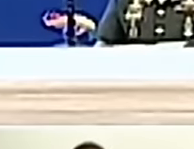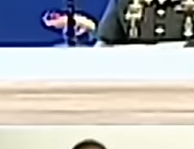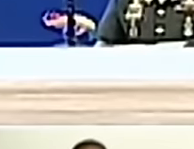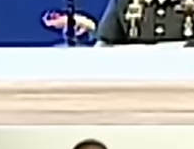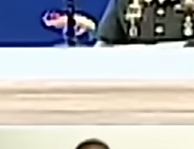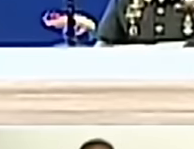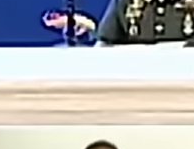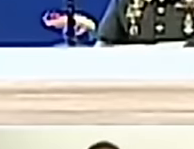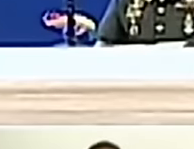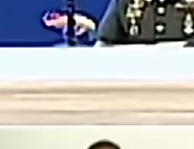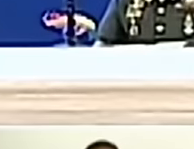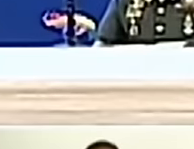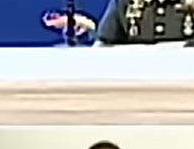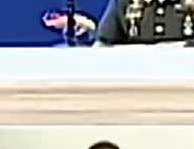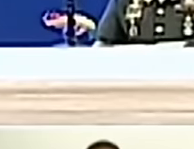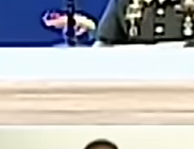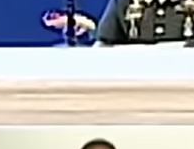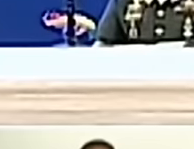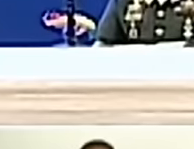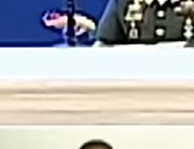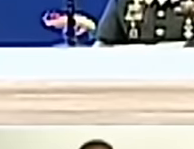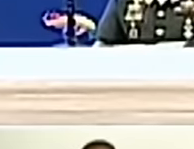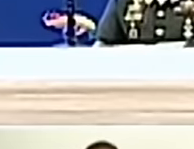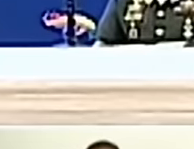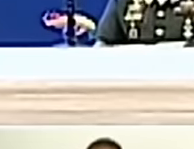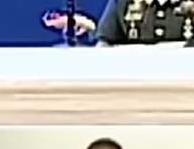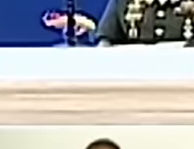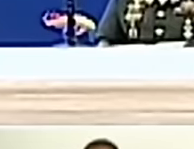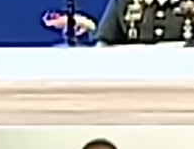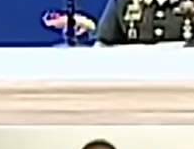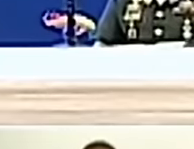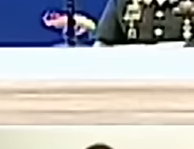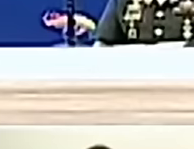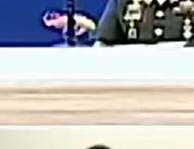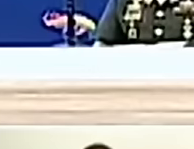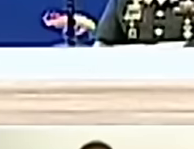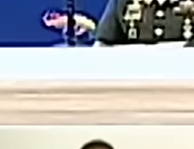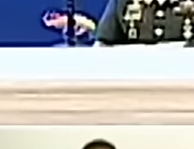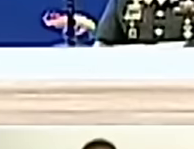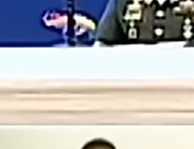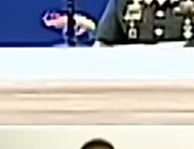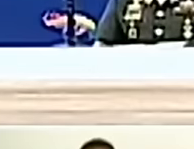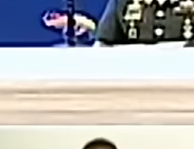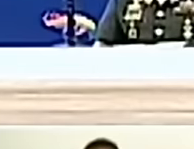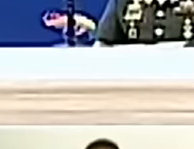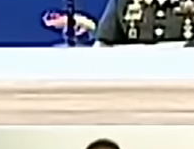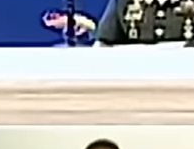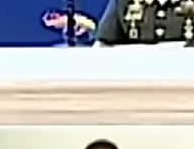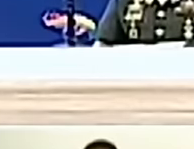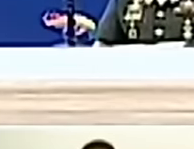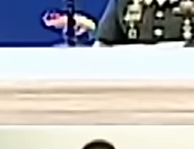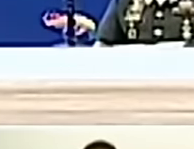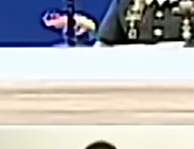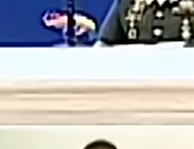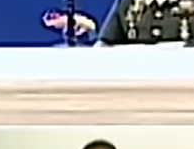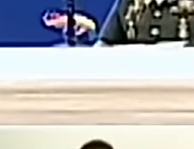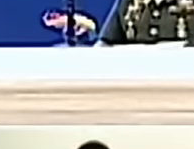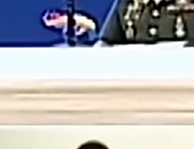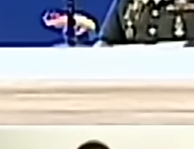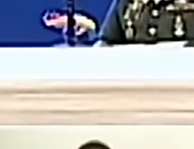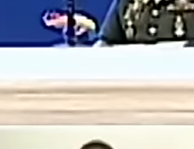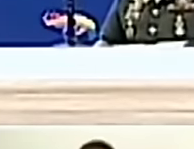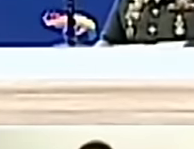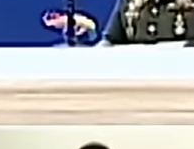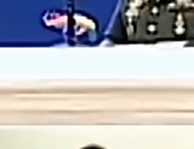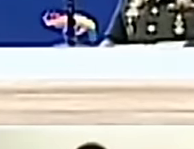una carta. Cuando surgió todo este conflicto, lo primero que hice es mandarle una carta al presidente de Guyana para vernos cara a cara. Le dije,